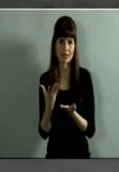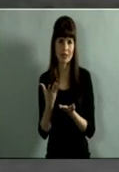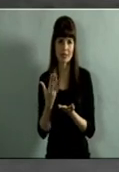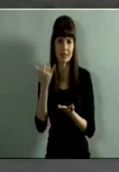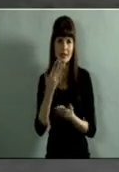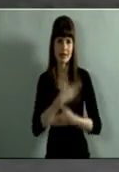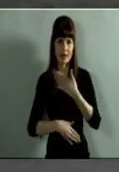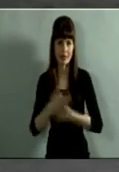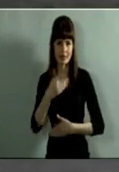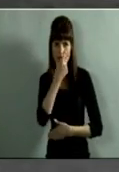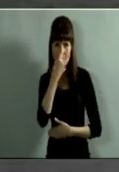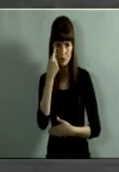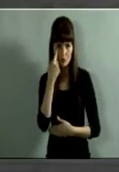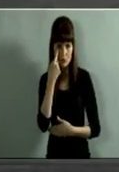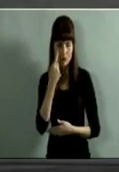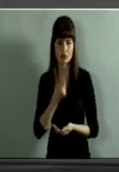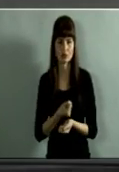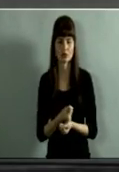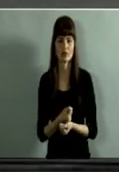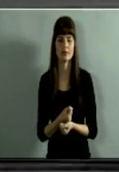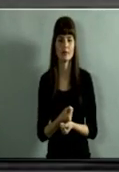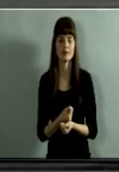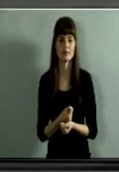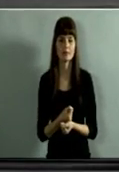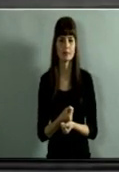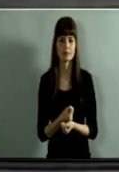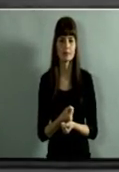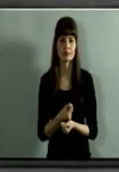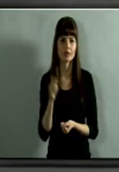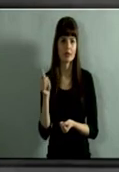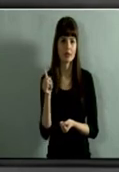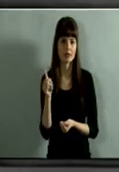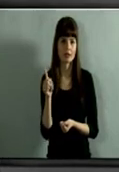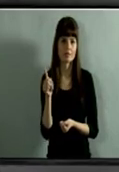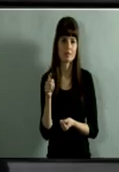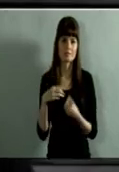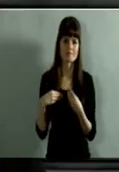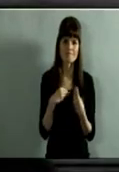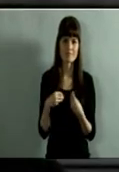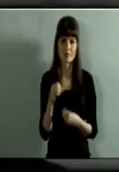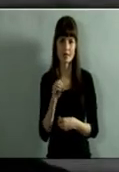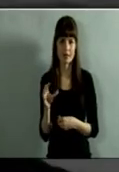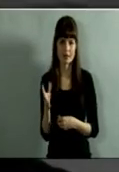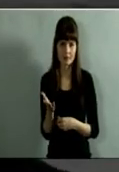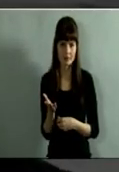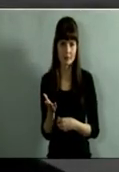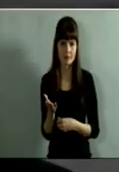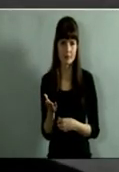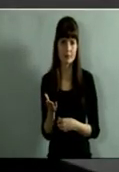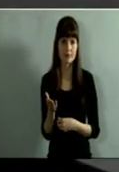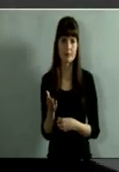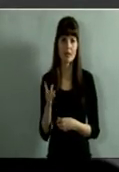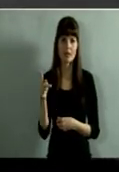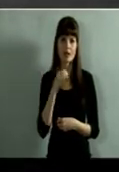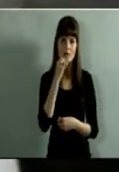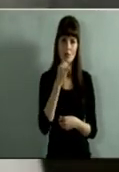cubría ese problema en la vista, entonces directamente no me tomaban. Y fue un problema que